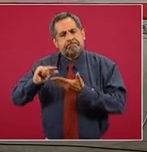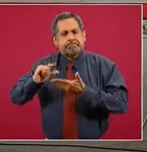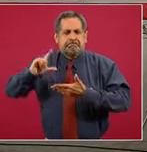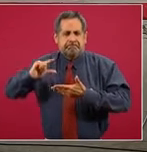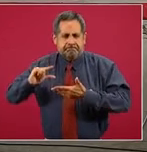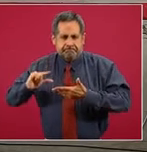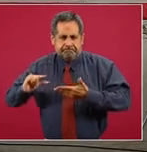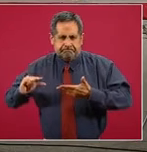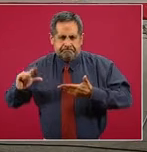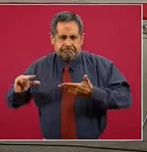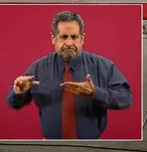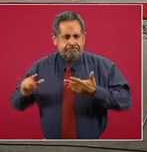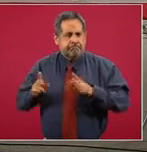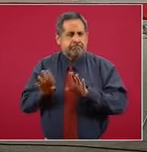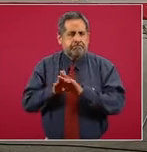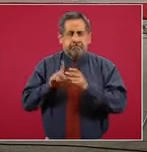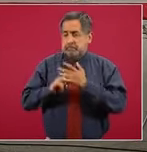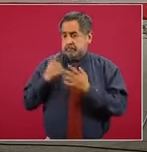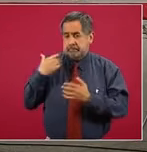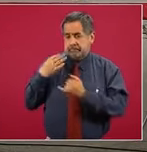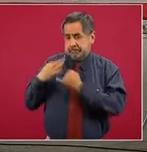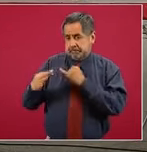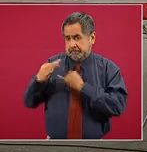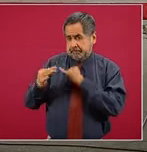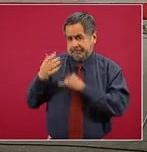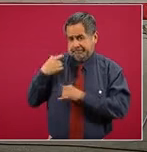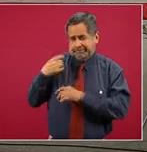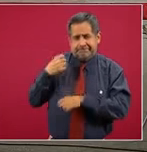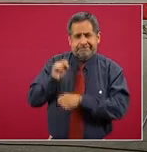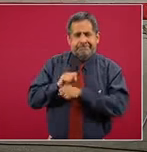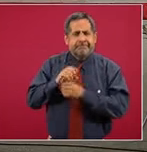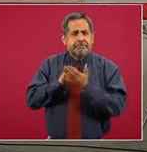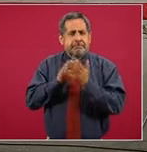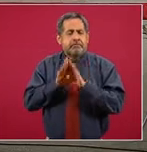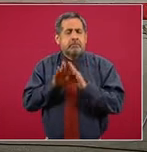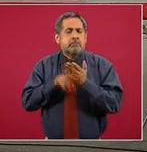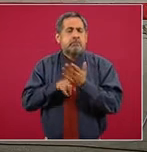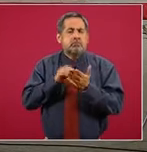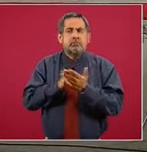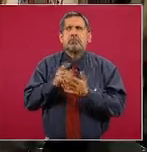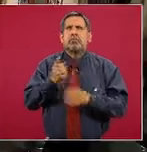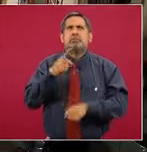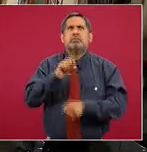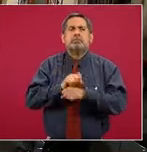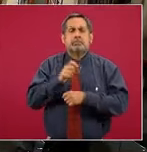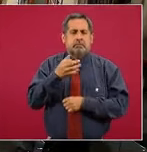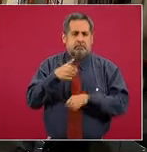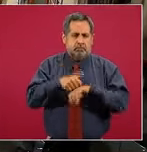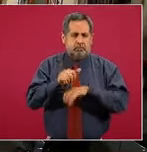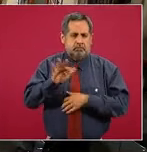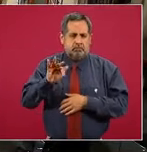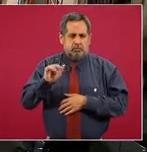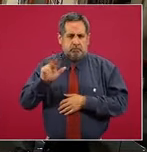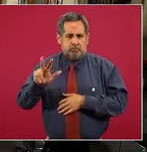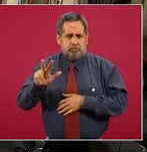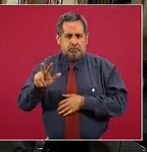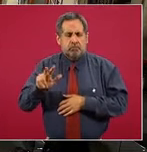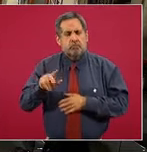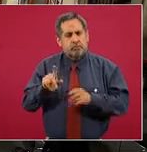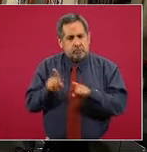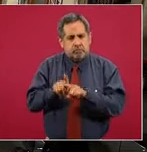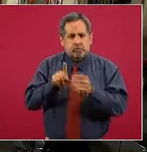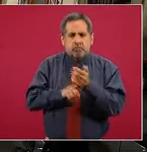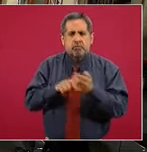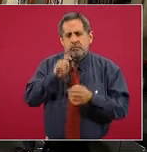y bajadas y en la última semana que tenemos registrada, hasta la semana 48, pero al igual que en los otros sistemas,